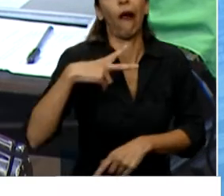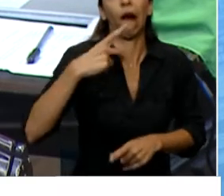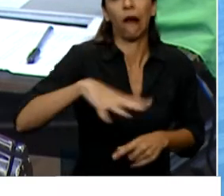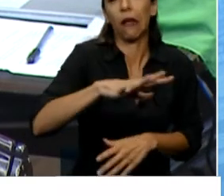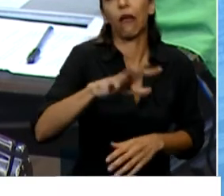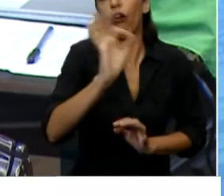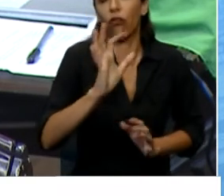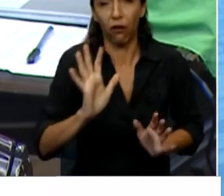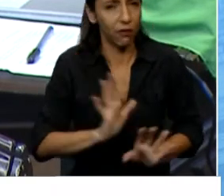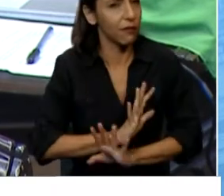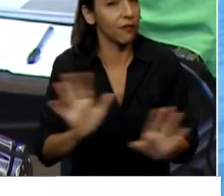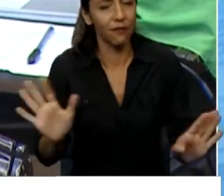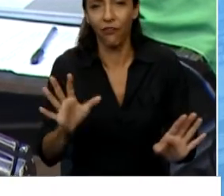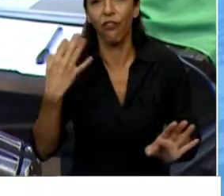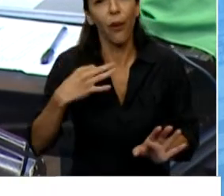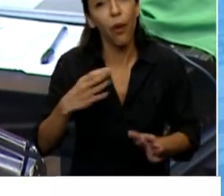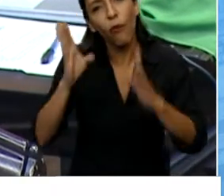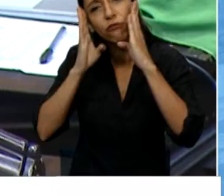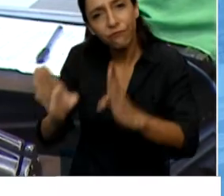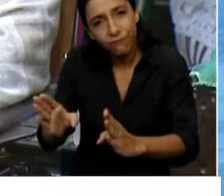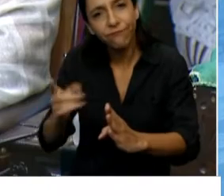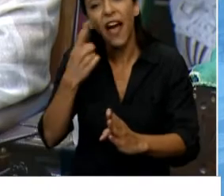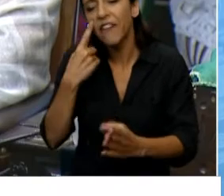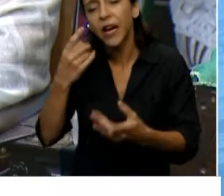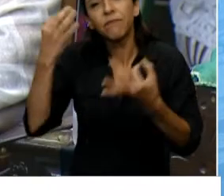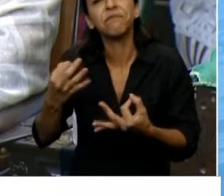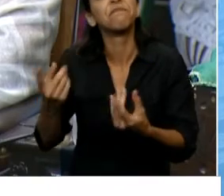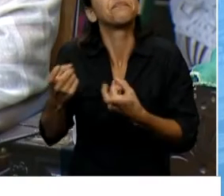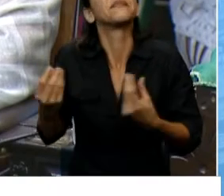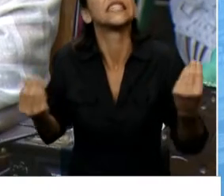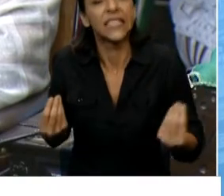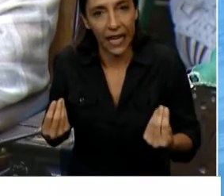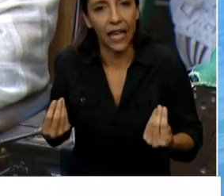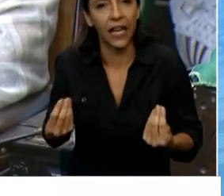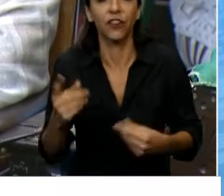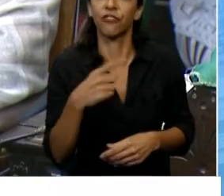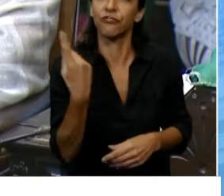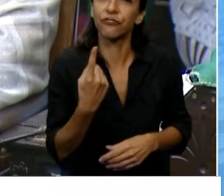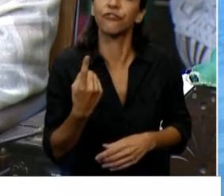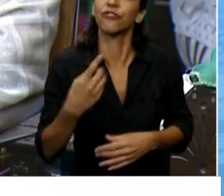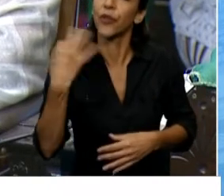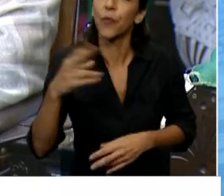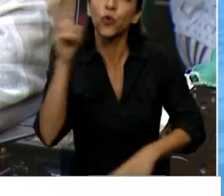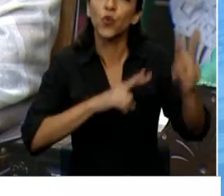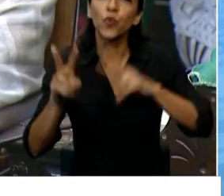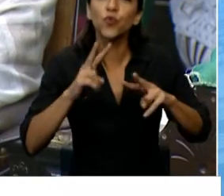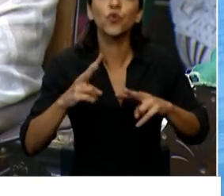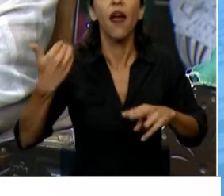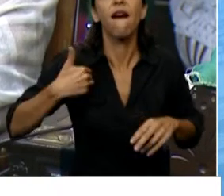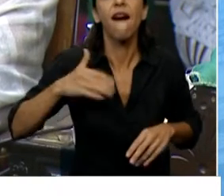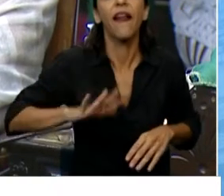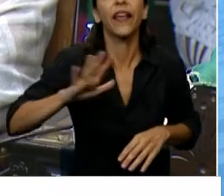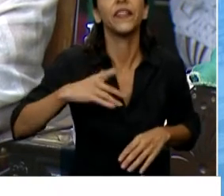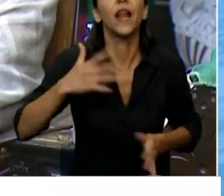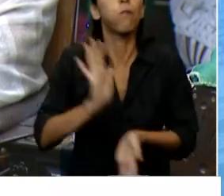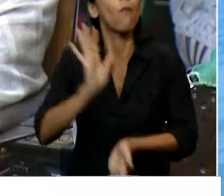supuestamente progresistas, que hagamos entre todos un país donde se ame la vida. Por